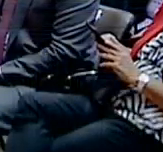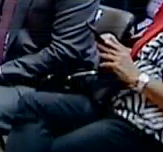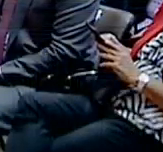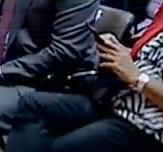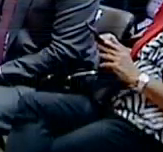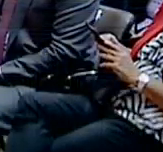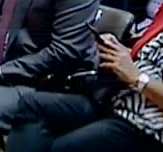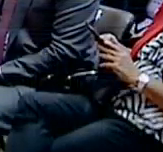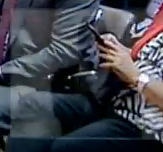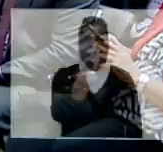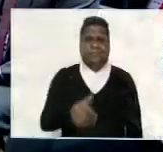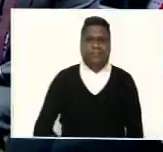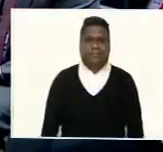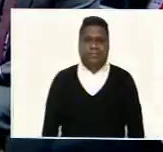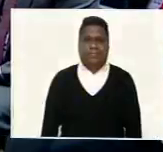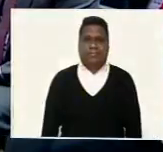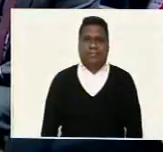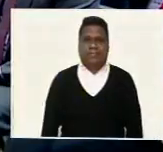Bueno.